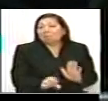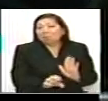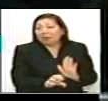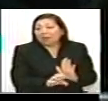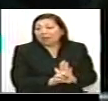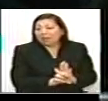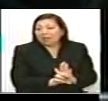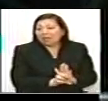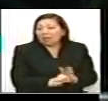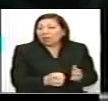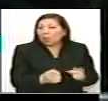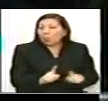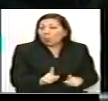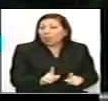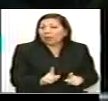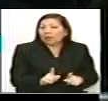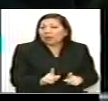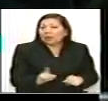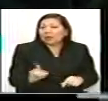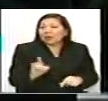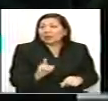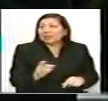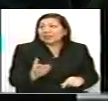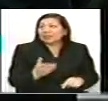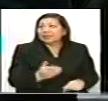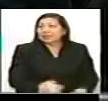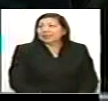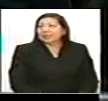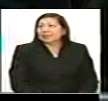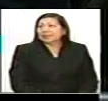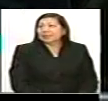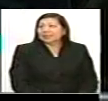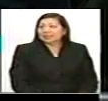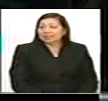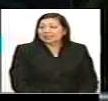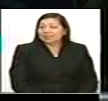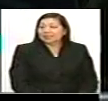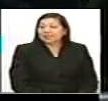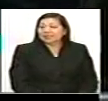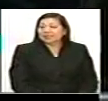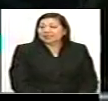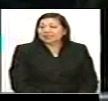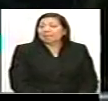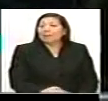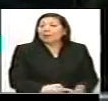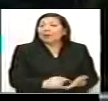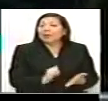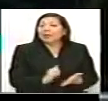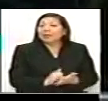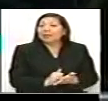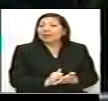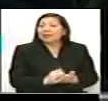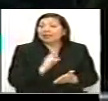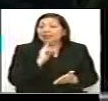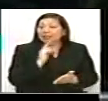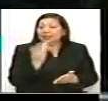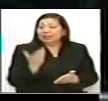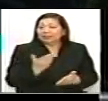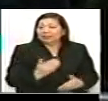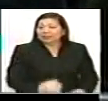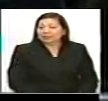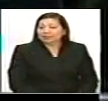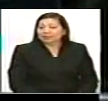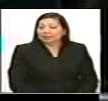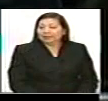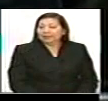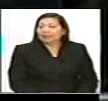de momento cómo estamos en Lima con esta garúa, porque hay distritos que está ocurriendo esto, hay